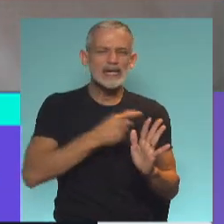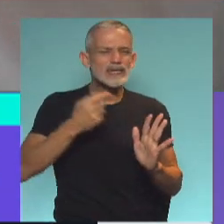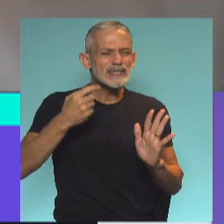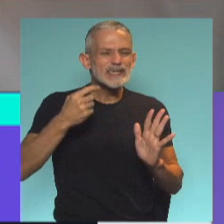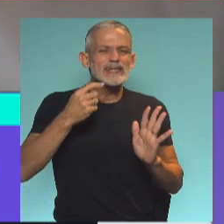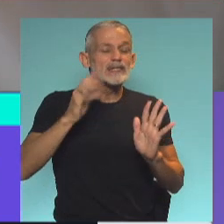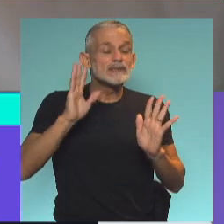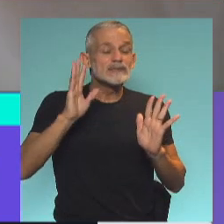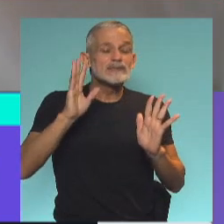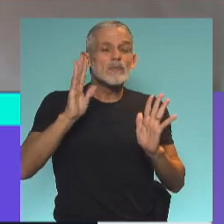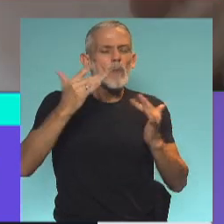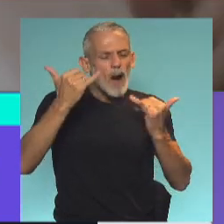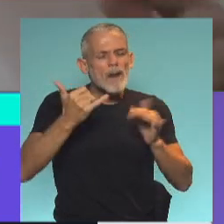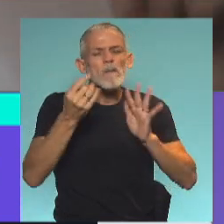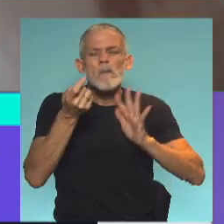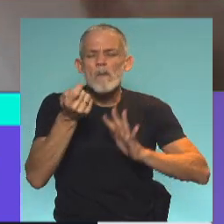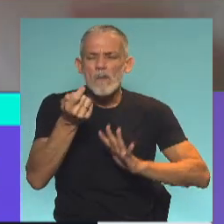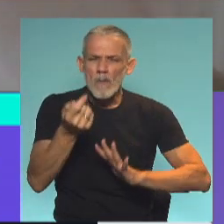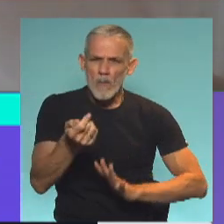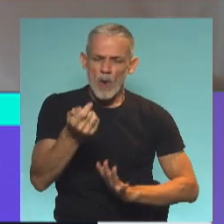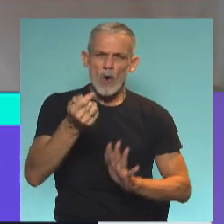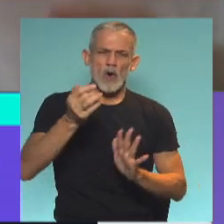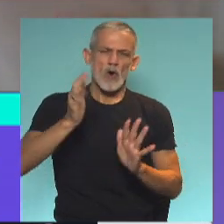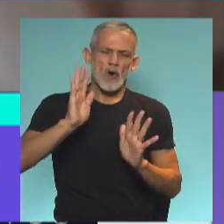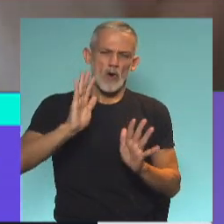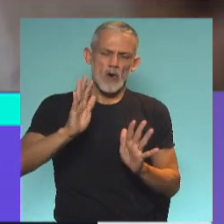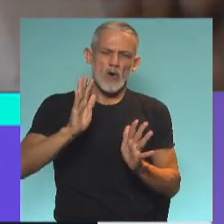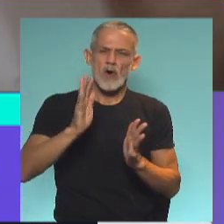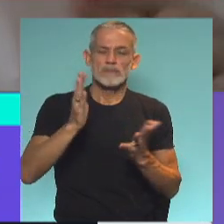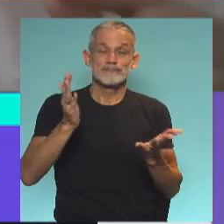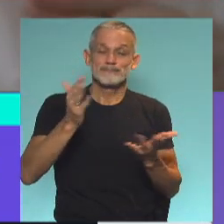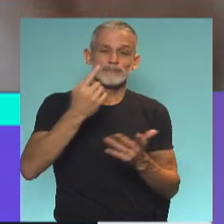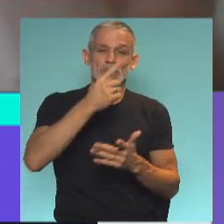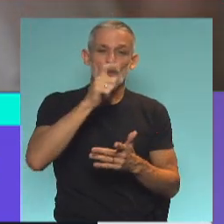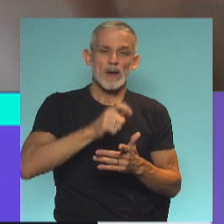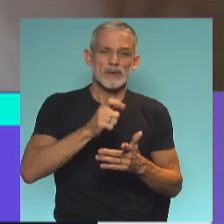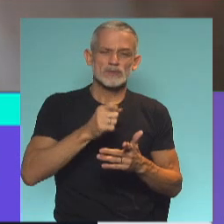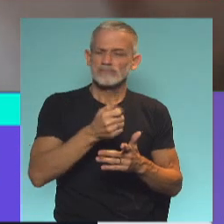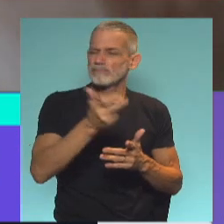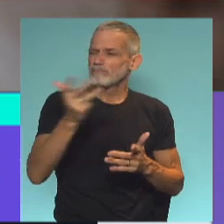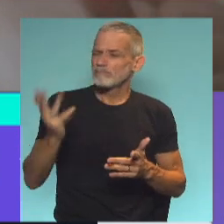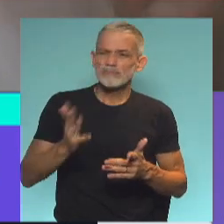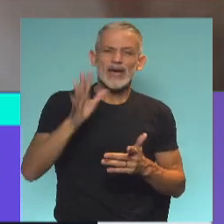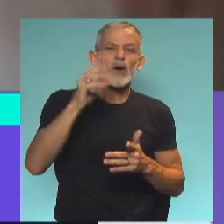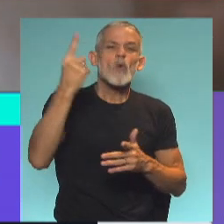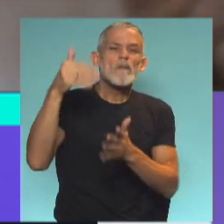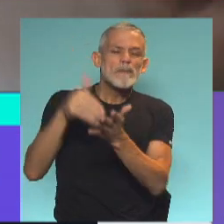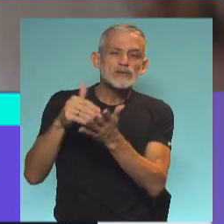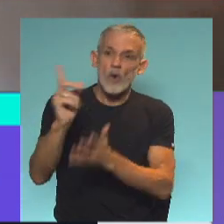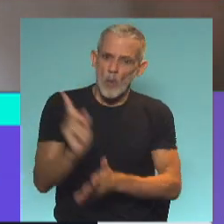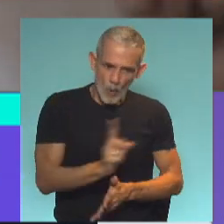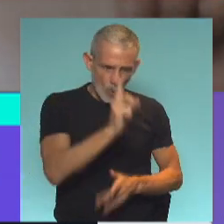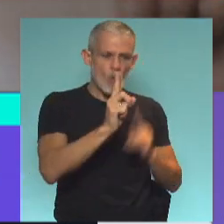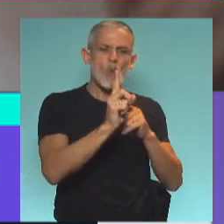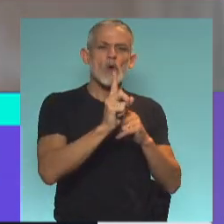rareza que existe, pero estoy hablando de algo así, como una persona en 500 a 1 millón de personas que puedan